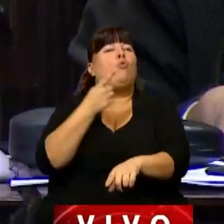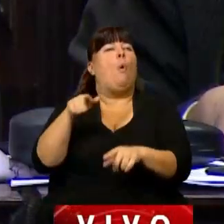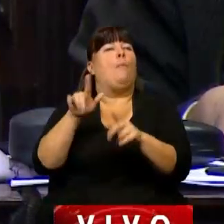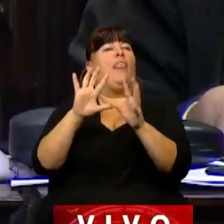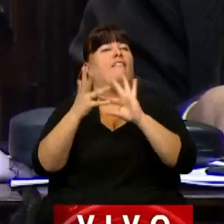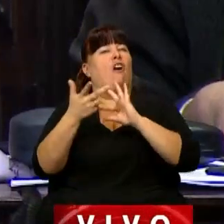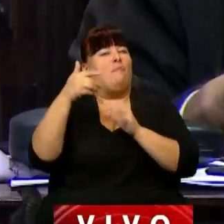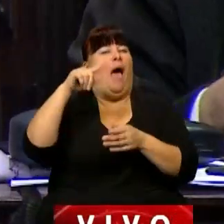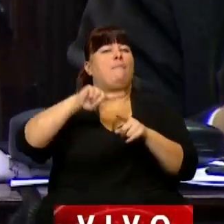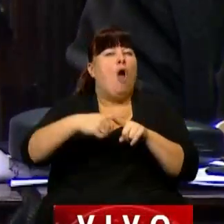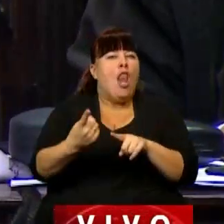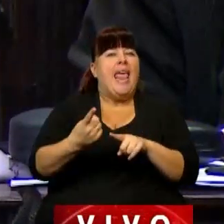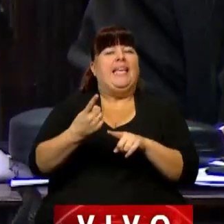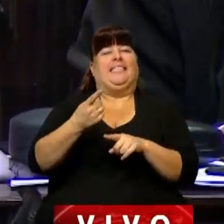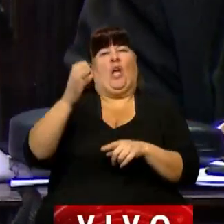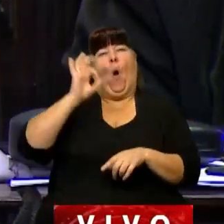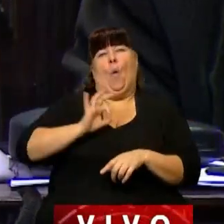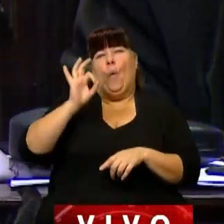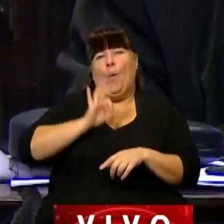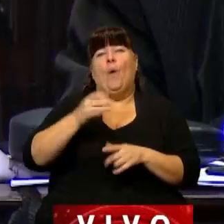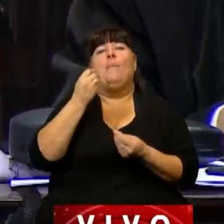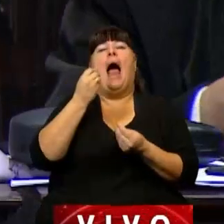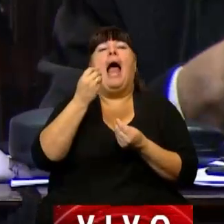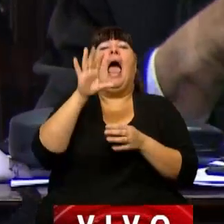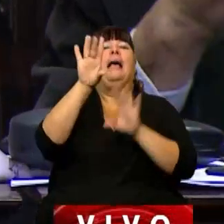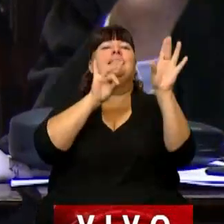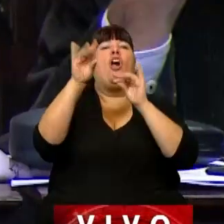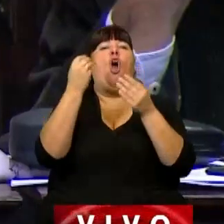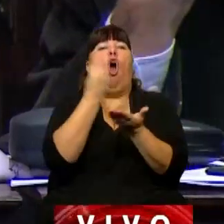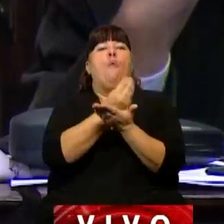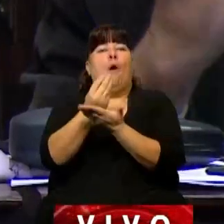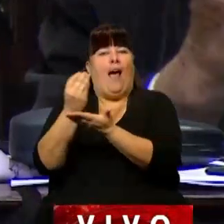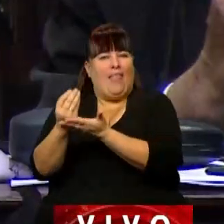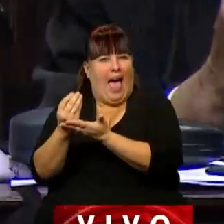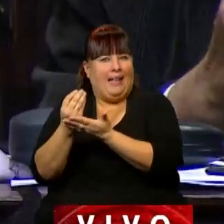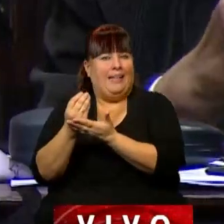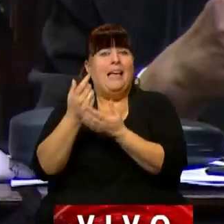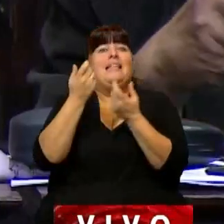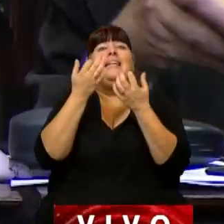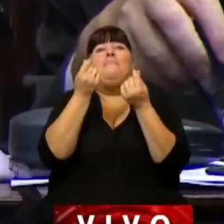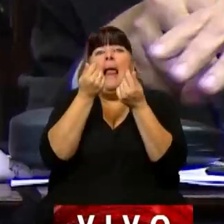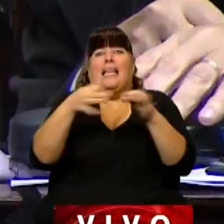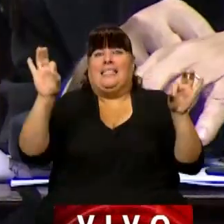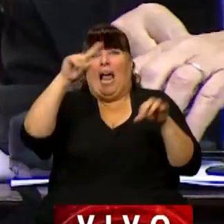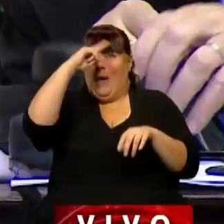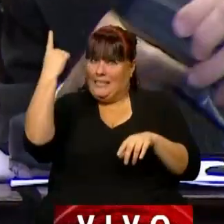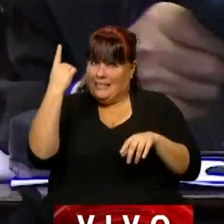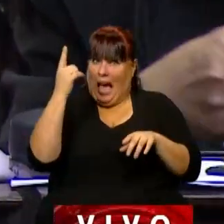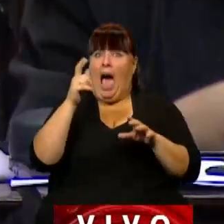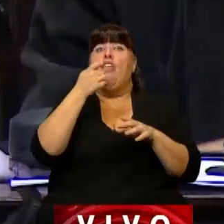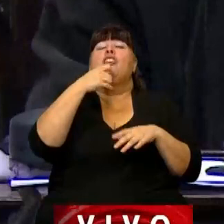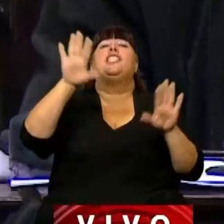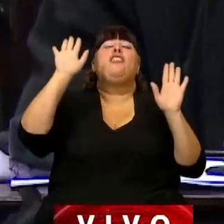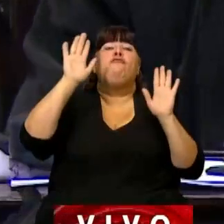sistema político vetusto de selección de candidatos. Ahorra fondos al Estado. Hay que decir que si se